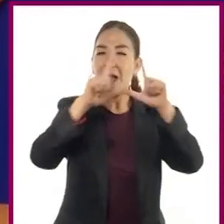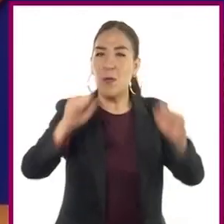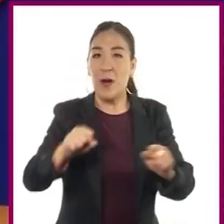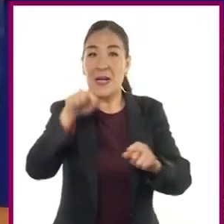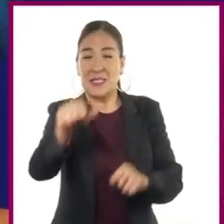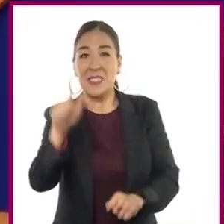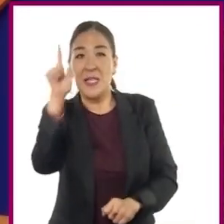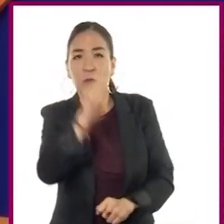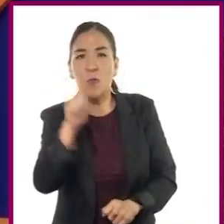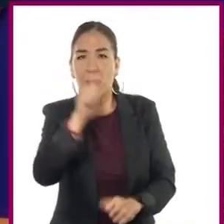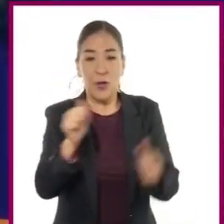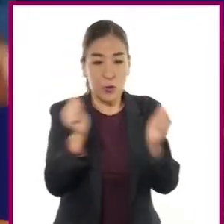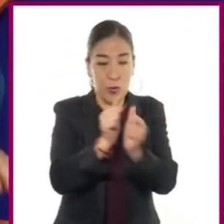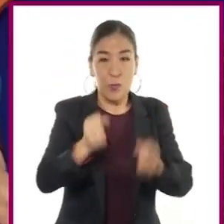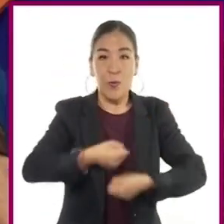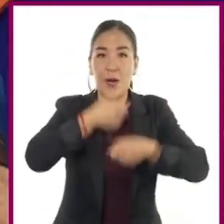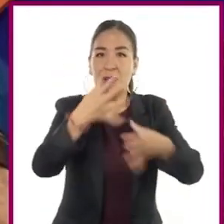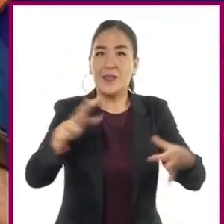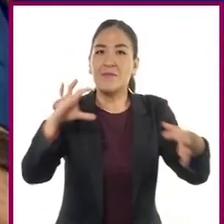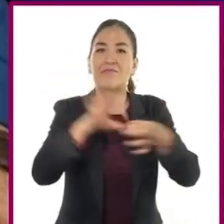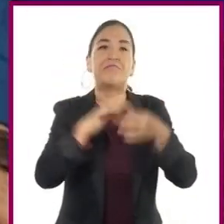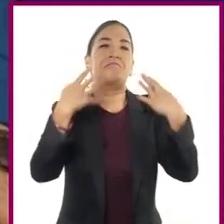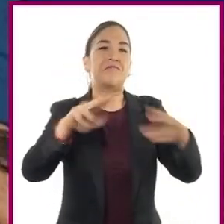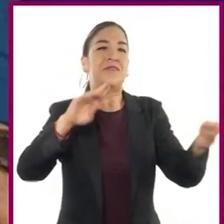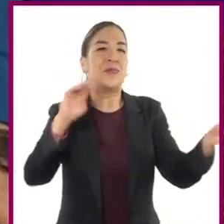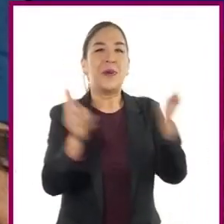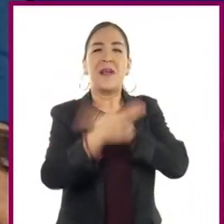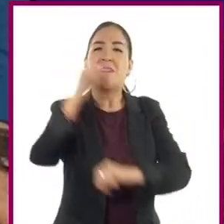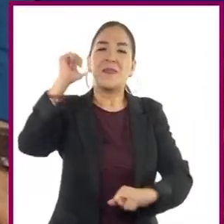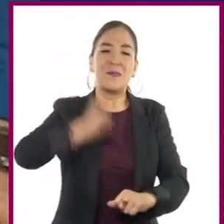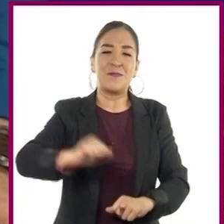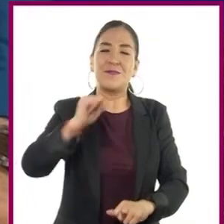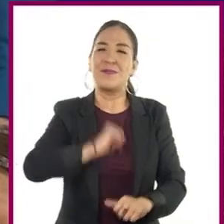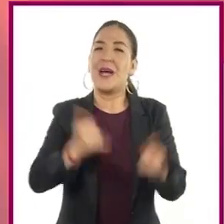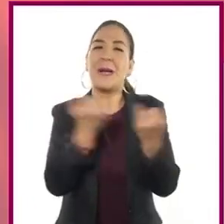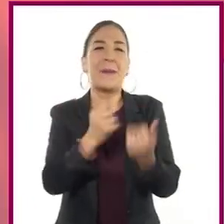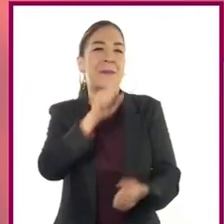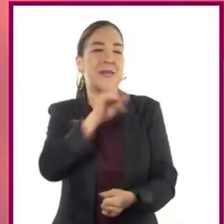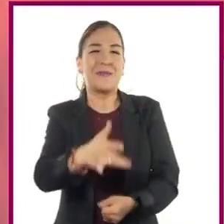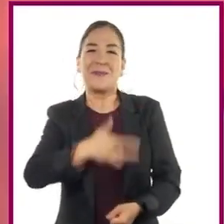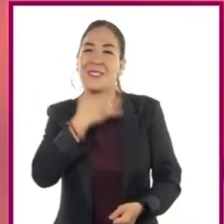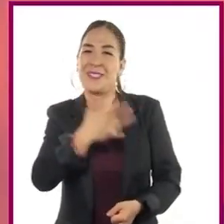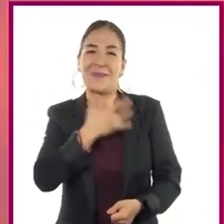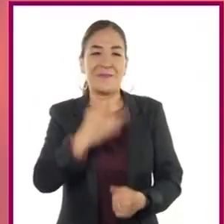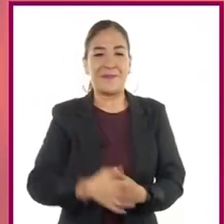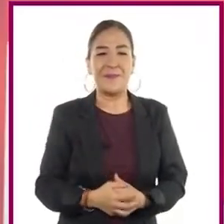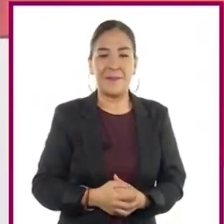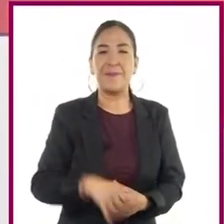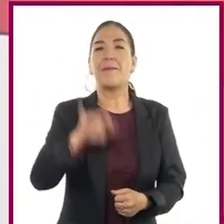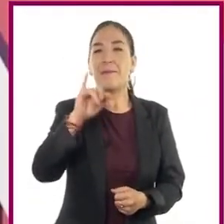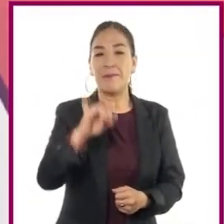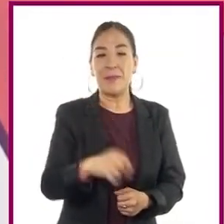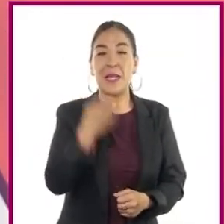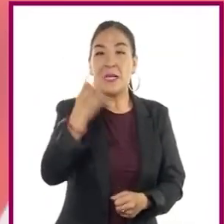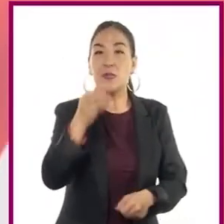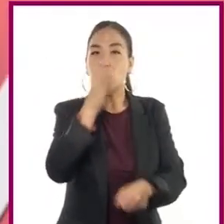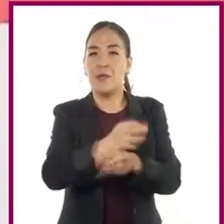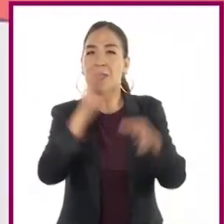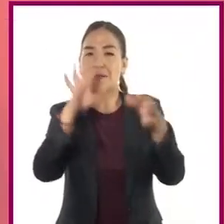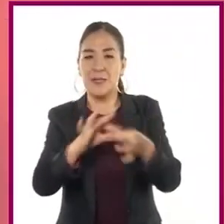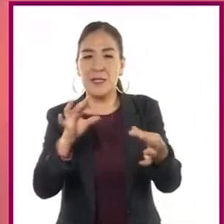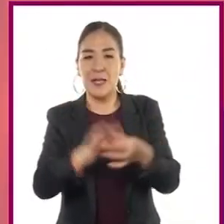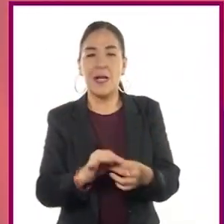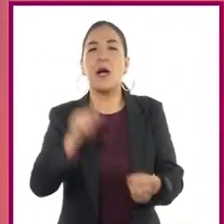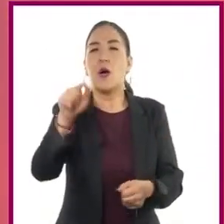de la poesía es universal y tan antiguo como los sentimientos. Así es, porque como decía